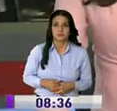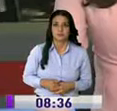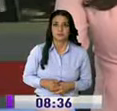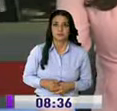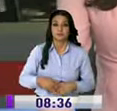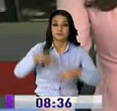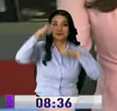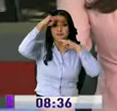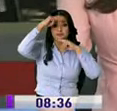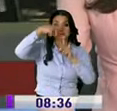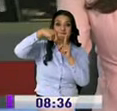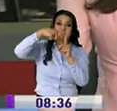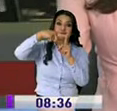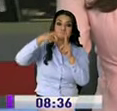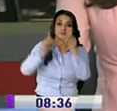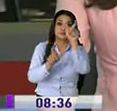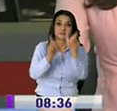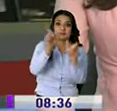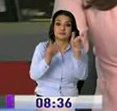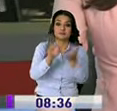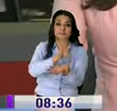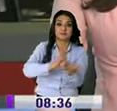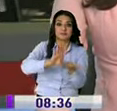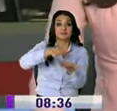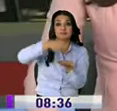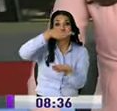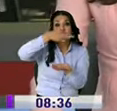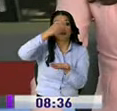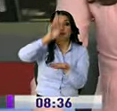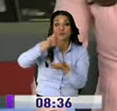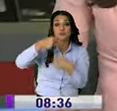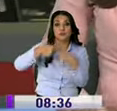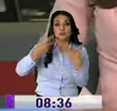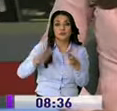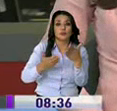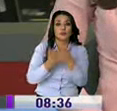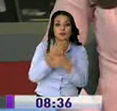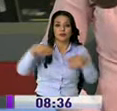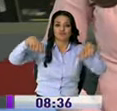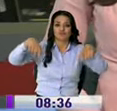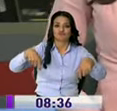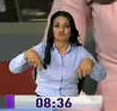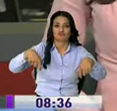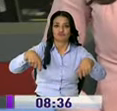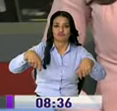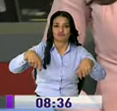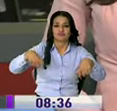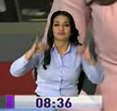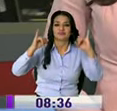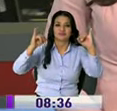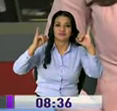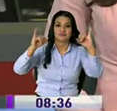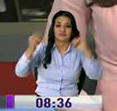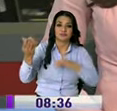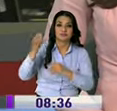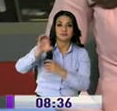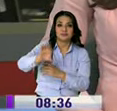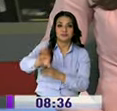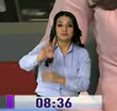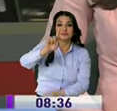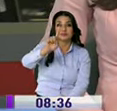Y ahora noticias positivas, los moradores del sector de la Magdalena, al sur de Quito, cuentan con una nueva cancha sintética. La obra tiene una inversión aproximada